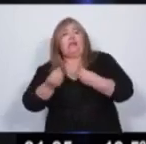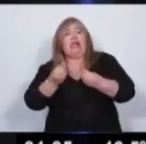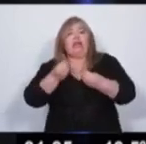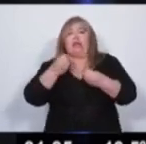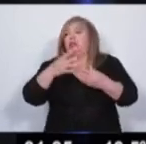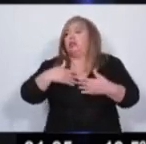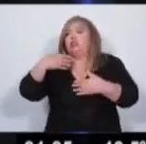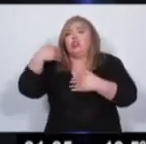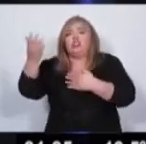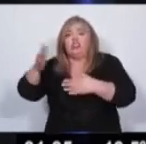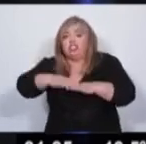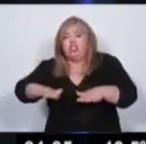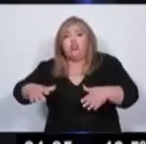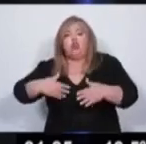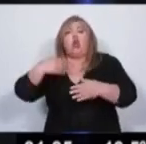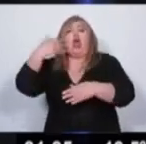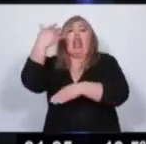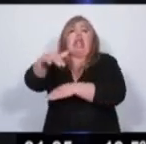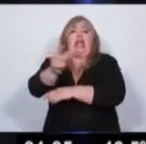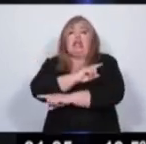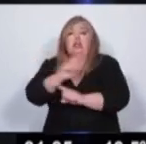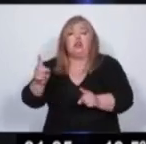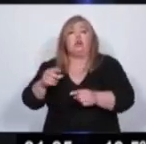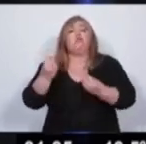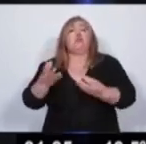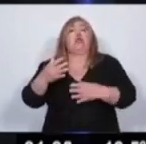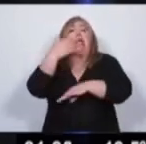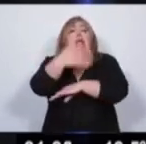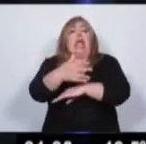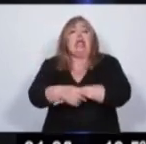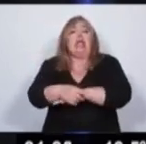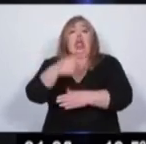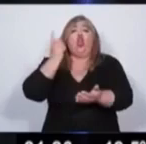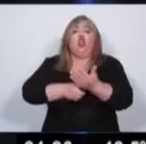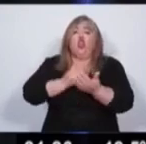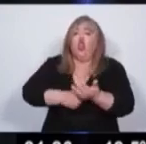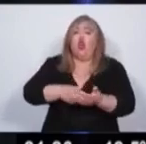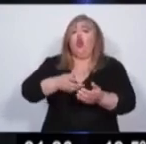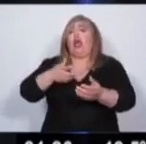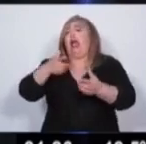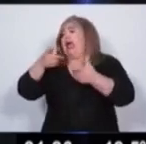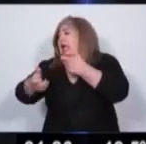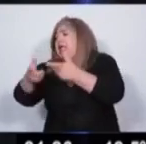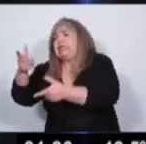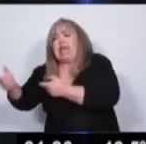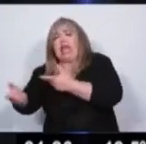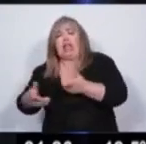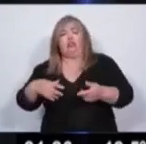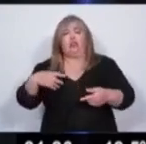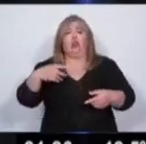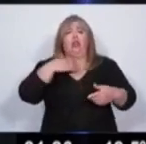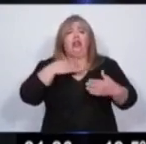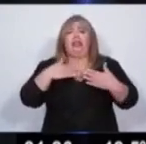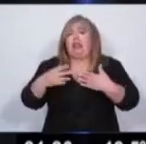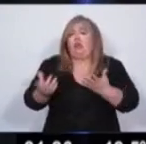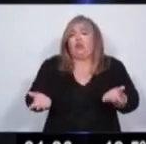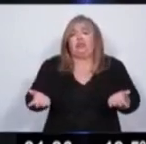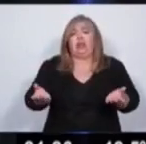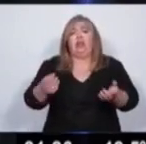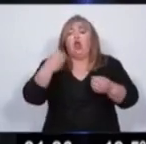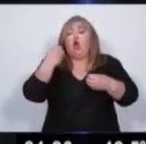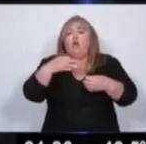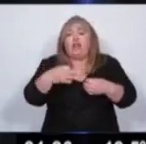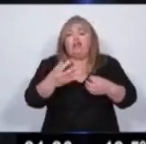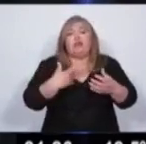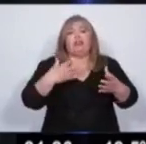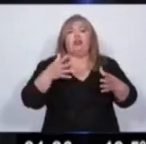en la calle solamente hay drogadicción y delincuencia nosotros tenemos que tener esos chicos bien comidos estudiados con talleres